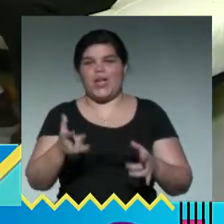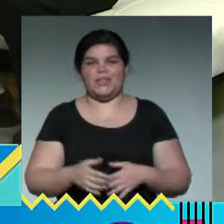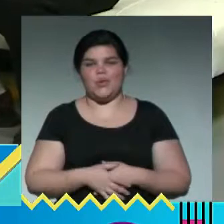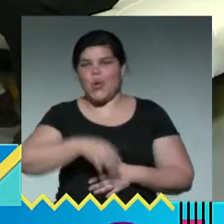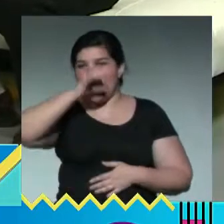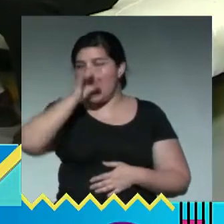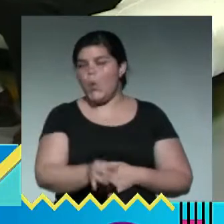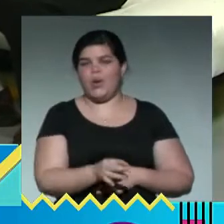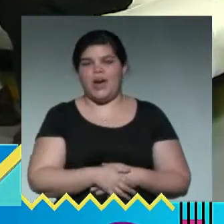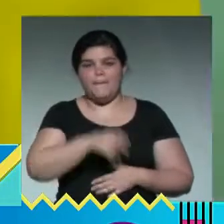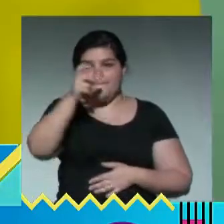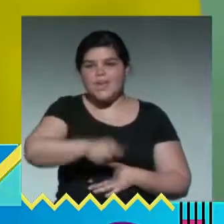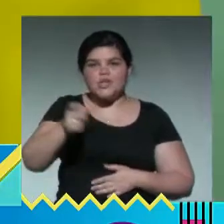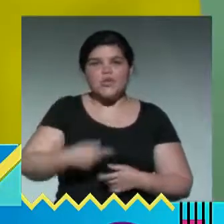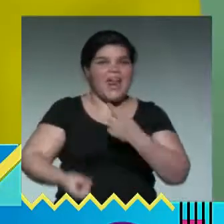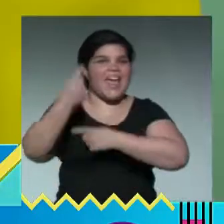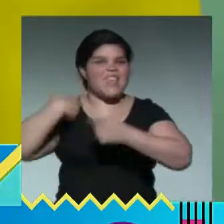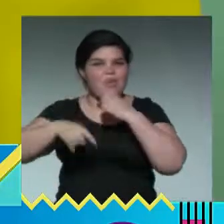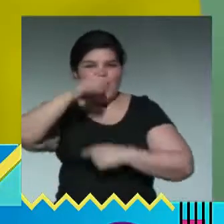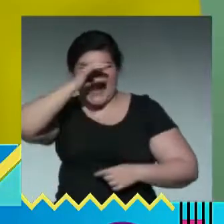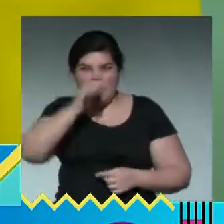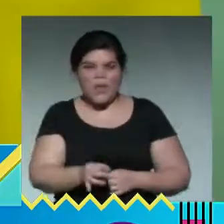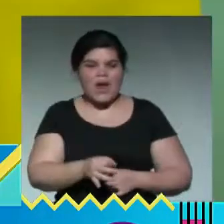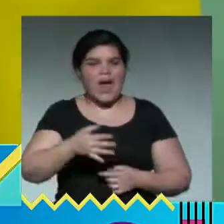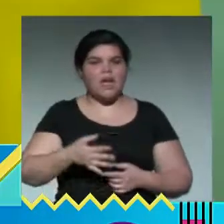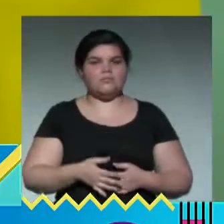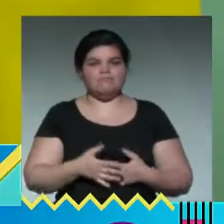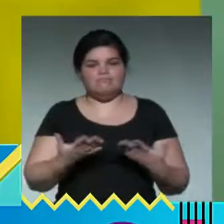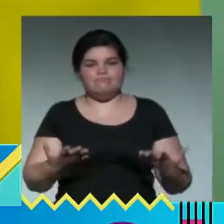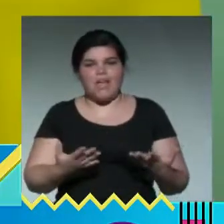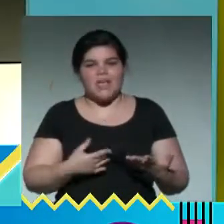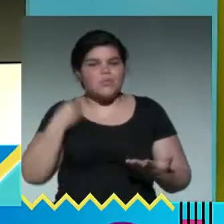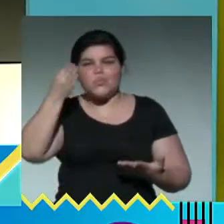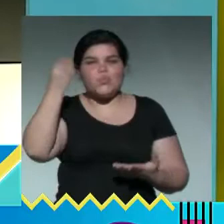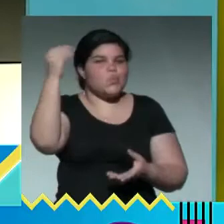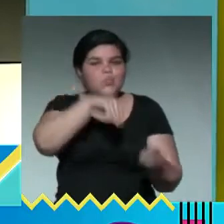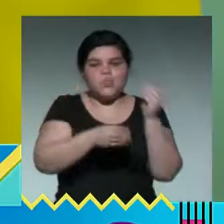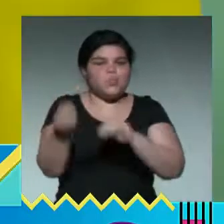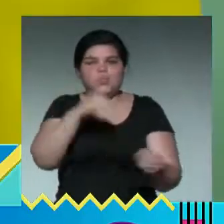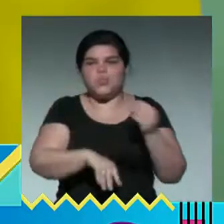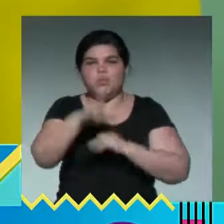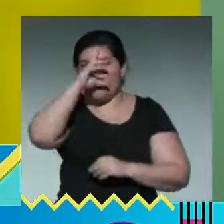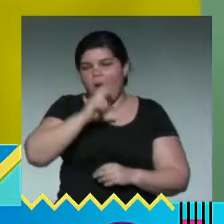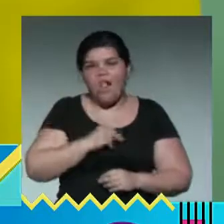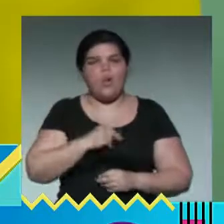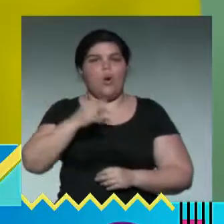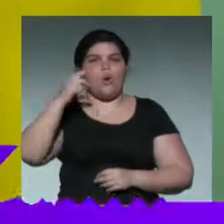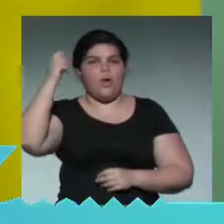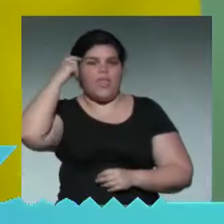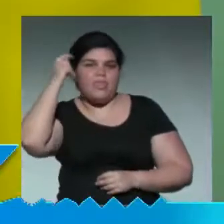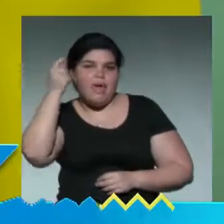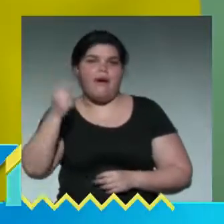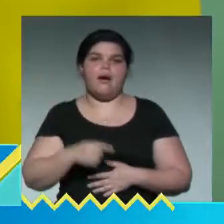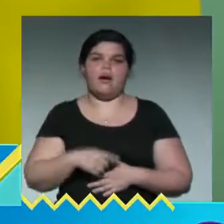es objetivo, trata de ser lo más objetivo posible, pero están sus valores, sus creencias,